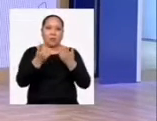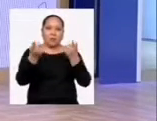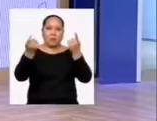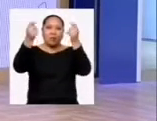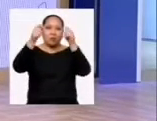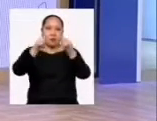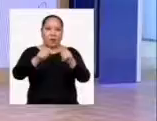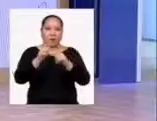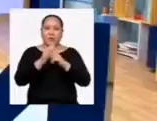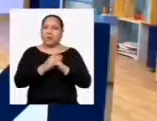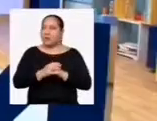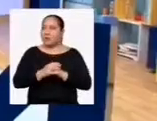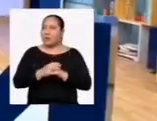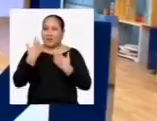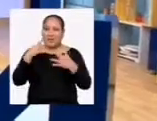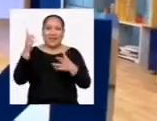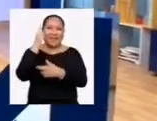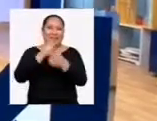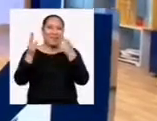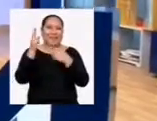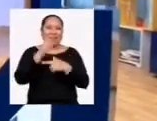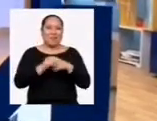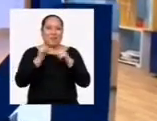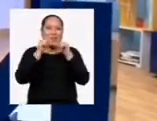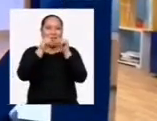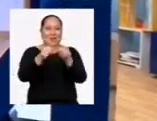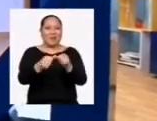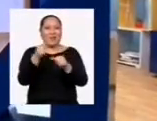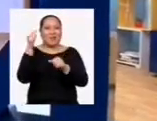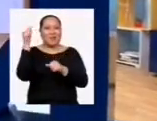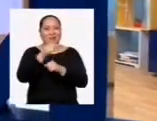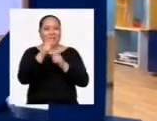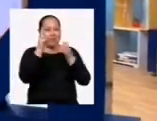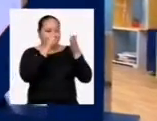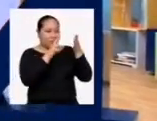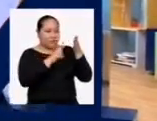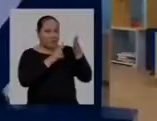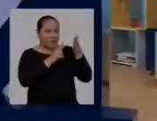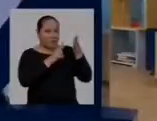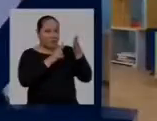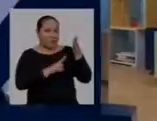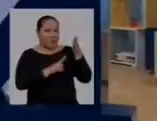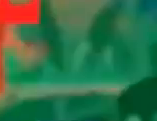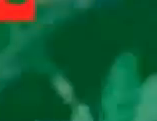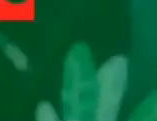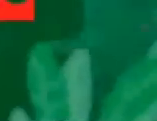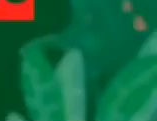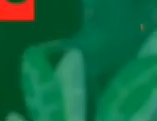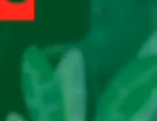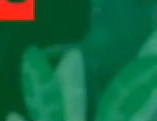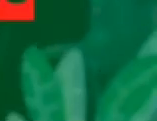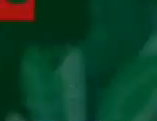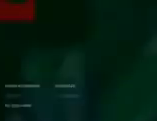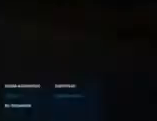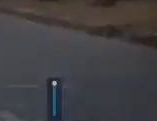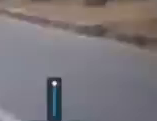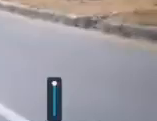ir a la pausa. Ya regresamos para seguir con la revisión. TV